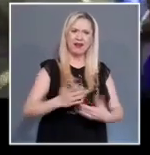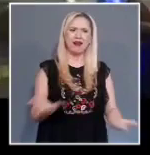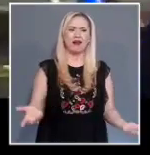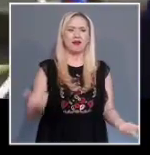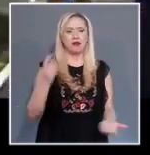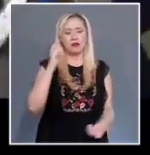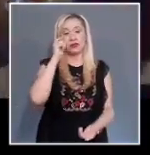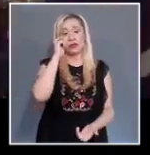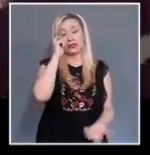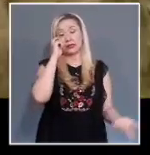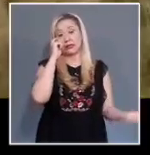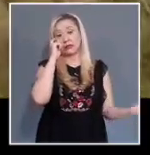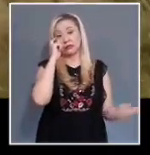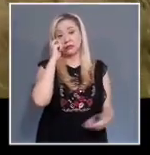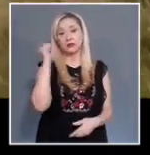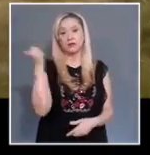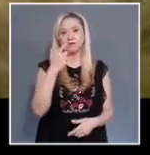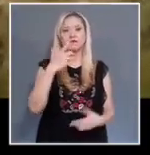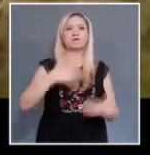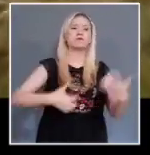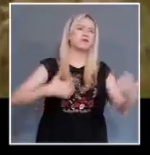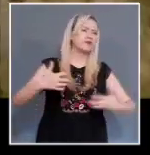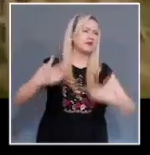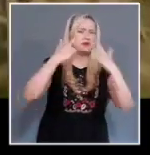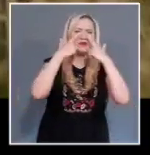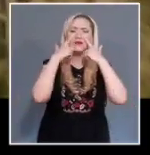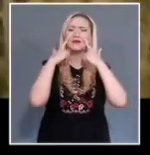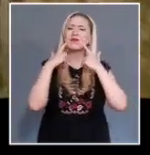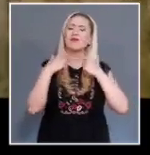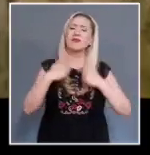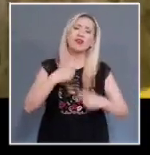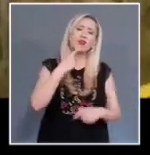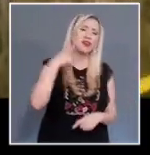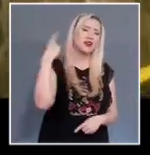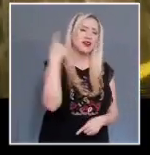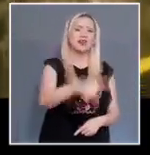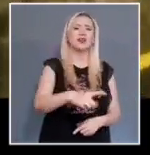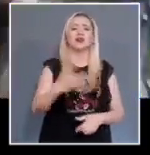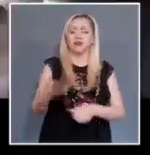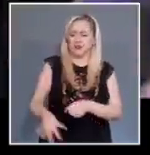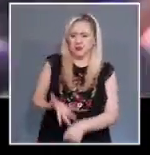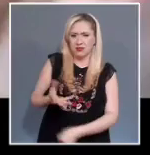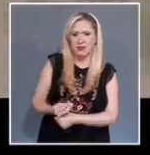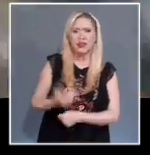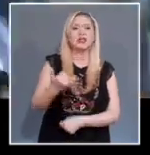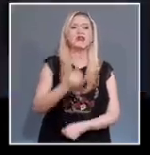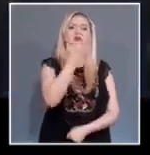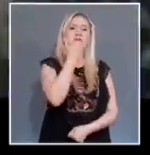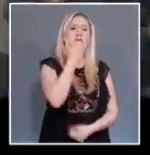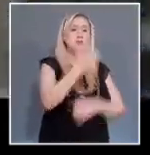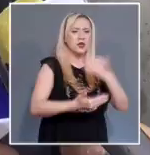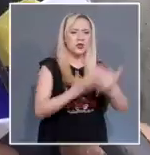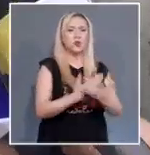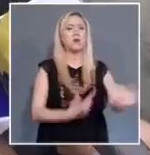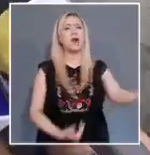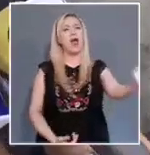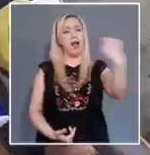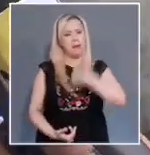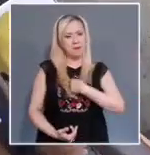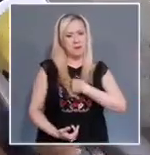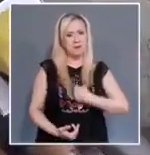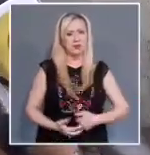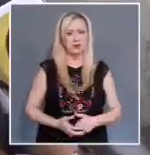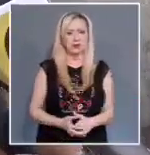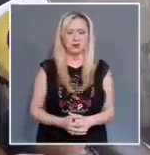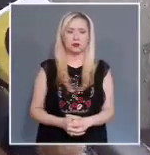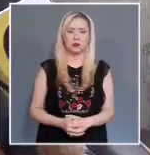esta demanda buscan la reparación del daño y una disculpa pública por parte de las autoridades. El tema económico no es lo